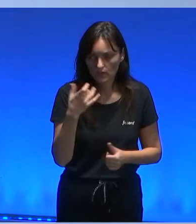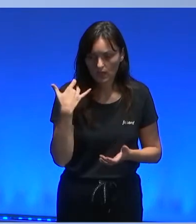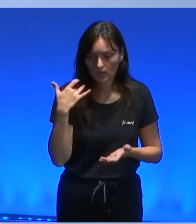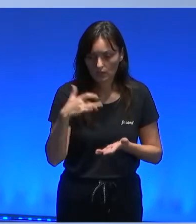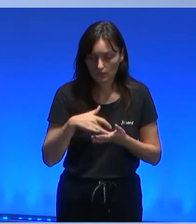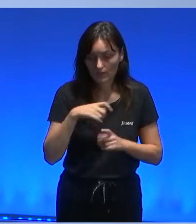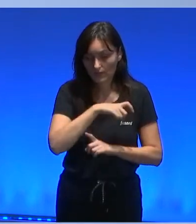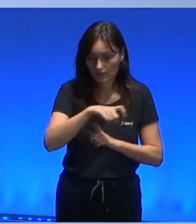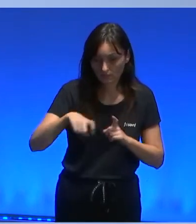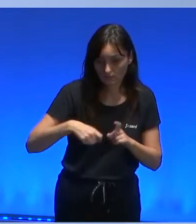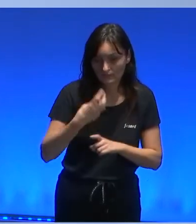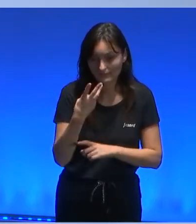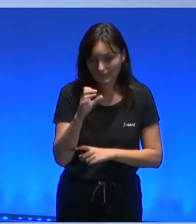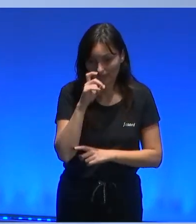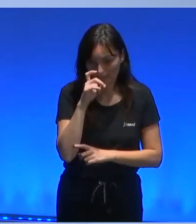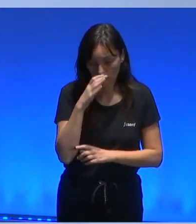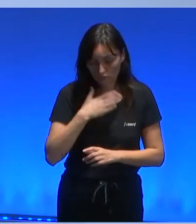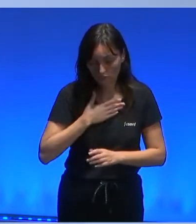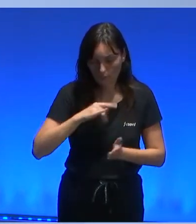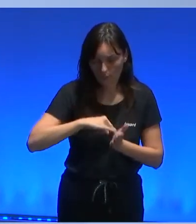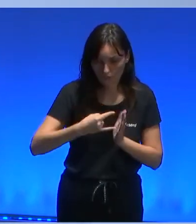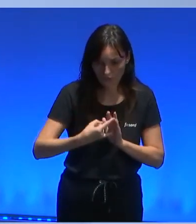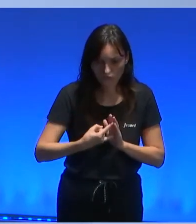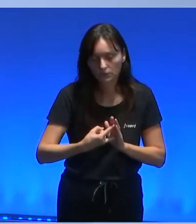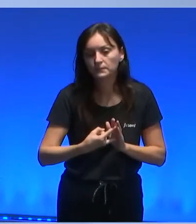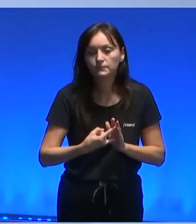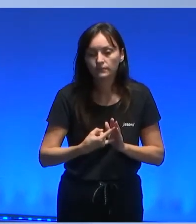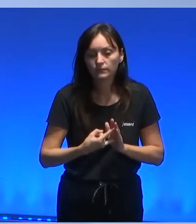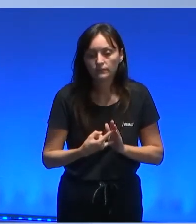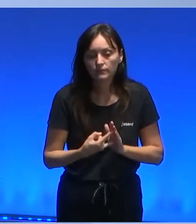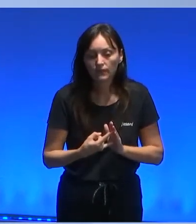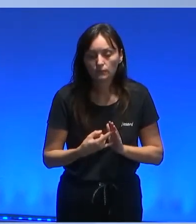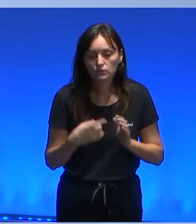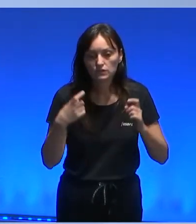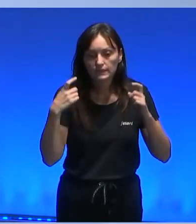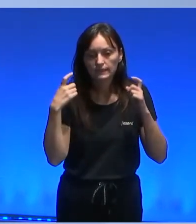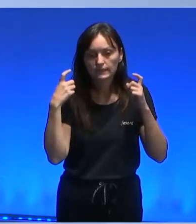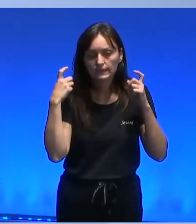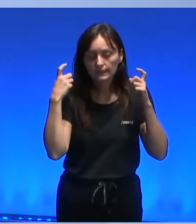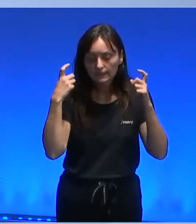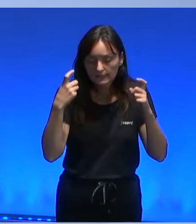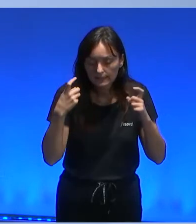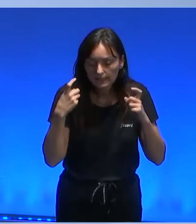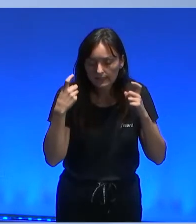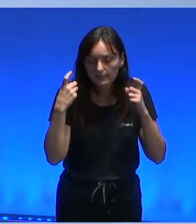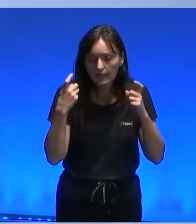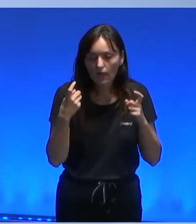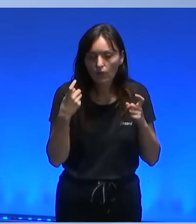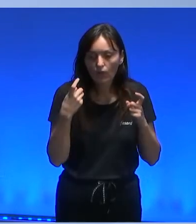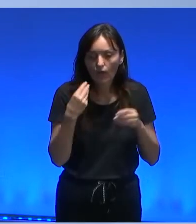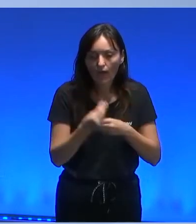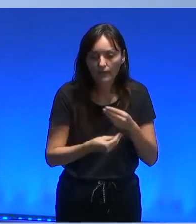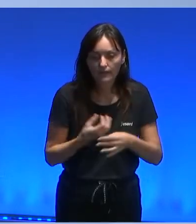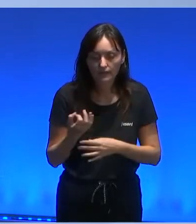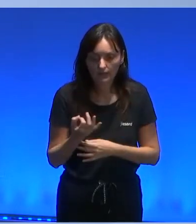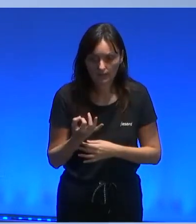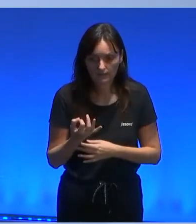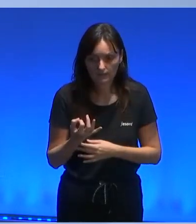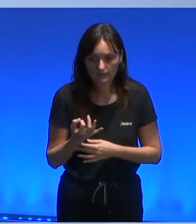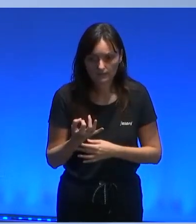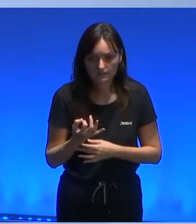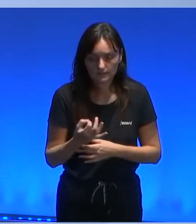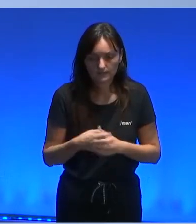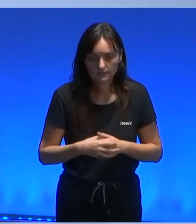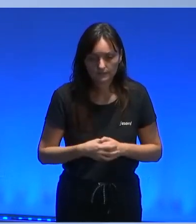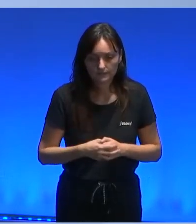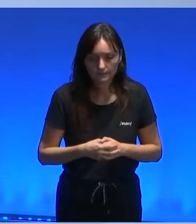los 30 años de nuestro proyecto, hemos intentado dejar lo más posible las